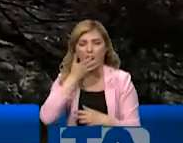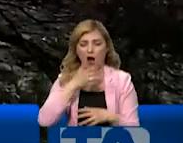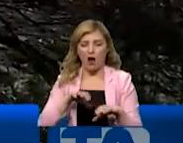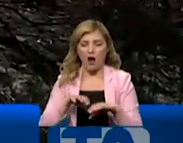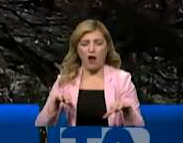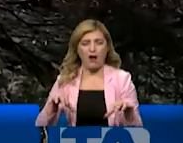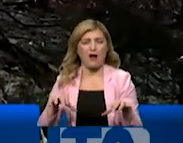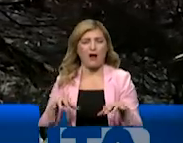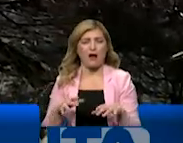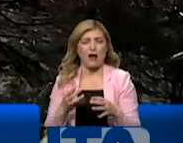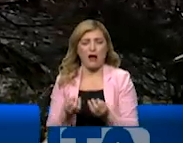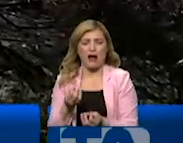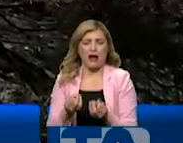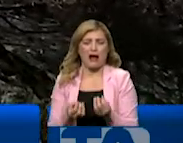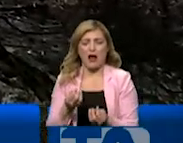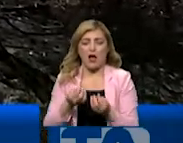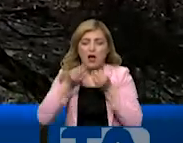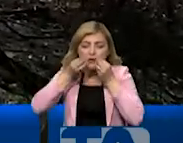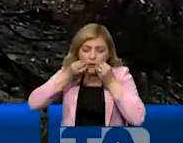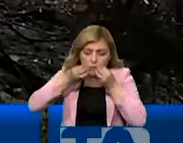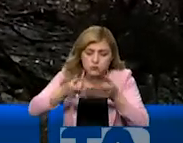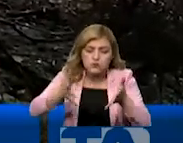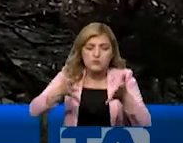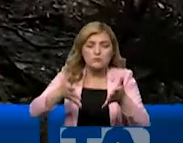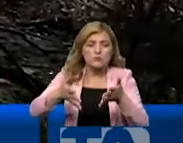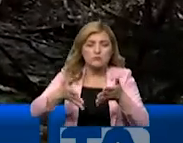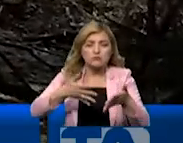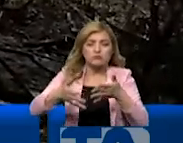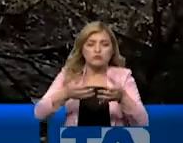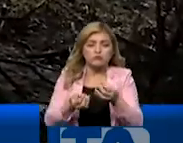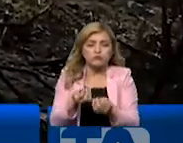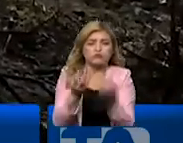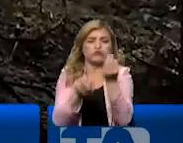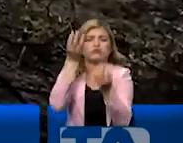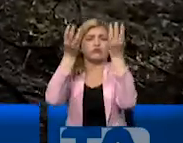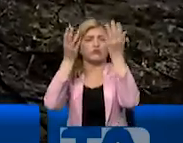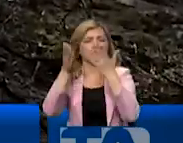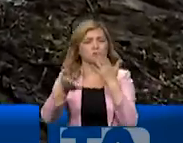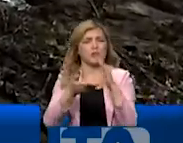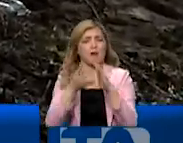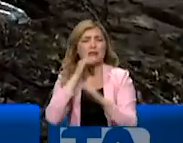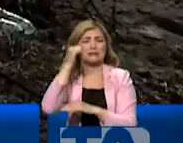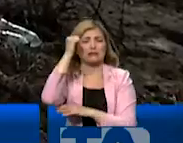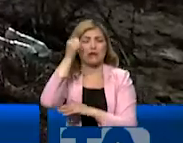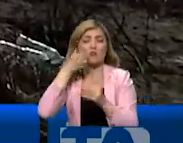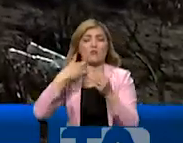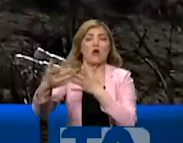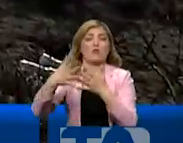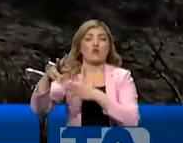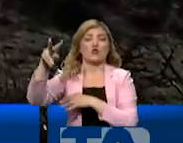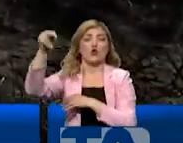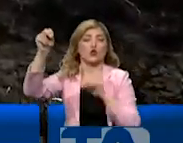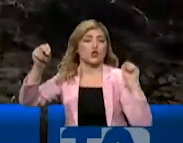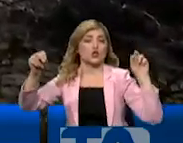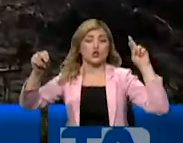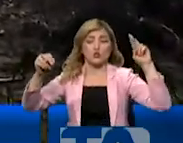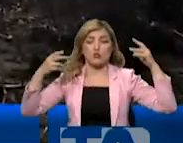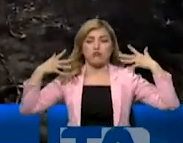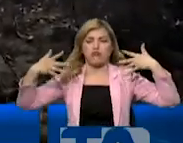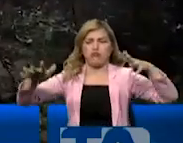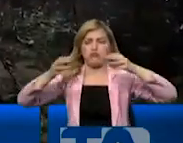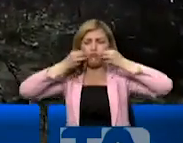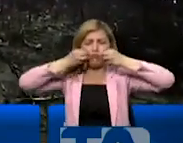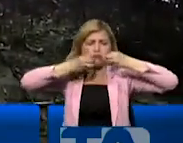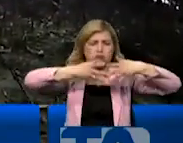esto es lo que hace que a través del viento se propague ayer tuvimos vientos tanto desde el norte como del sur se